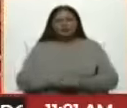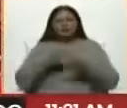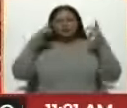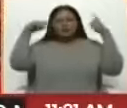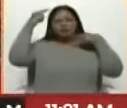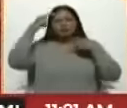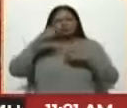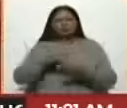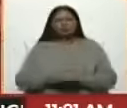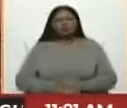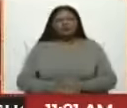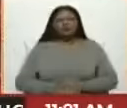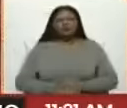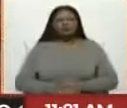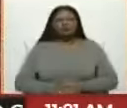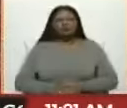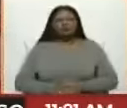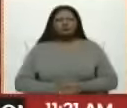hemos arrancado